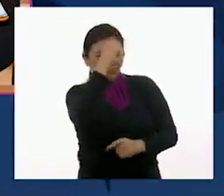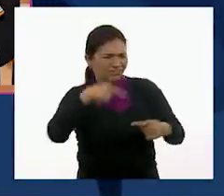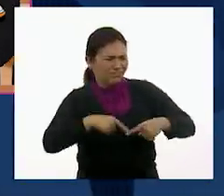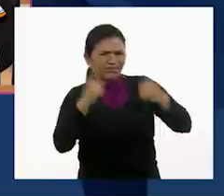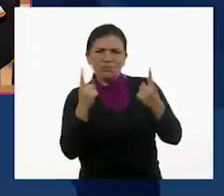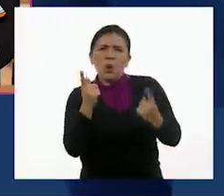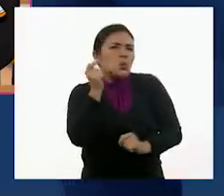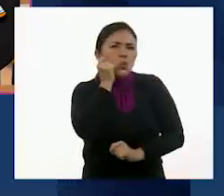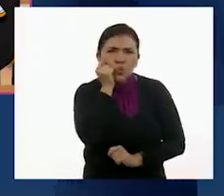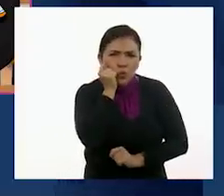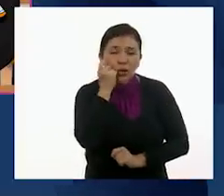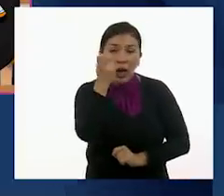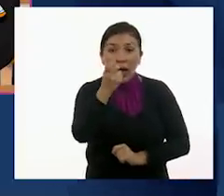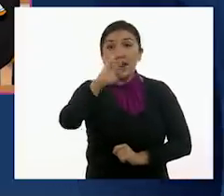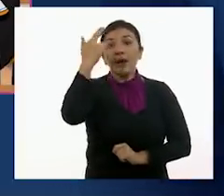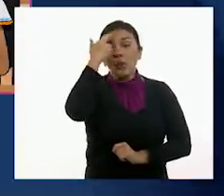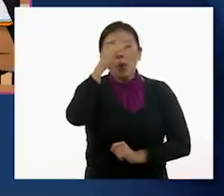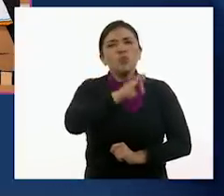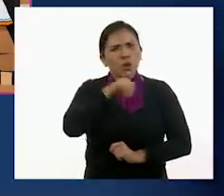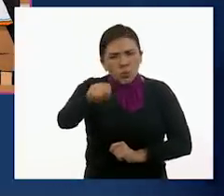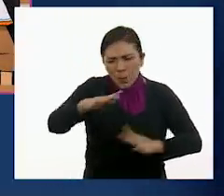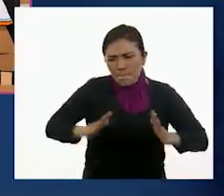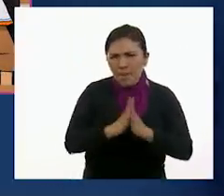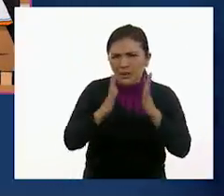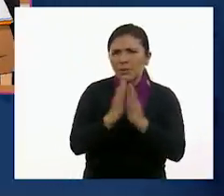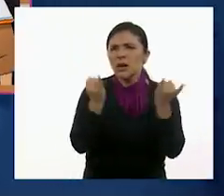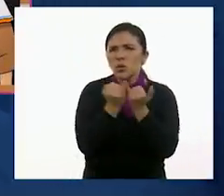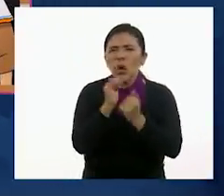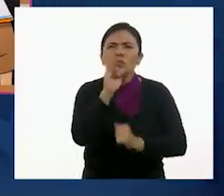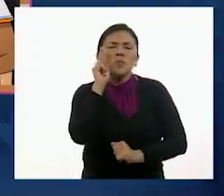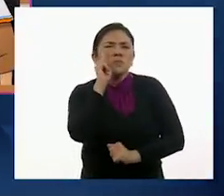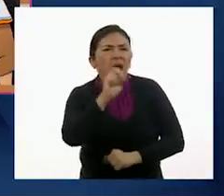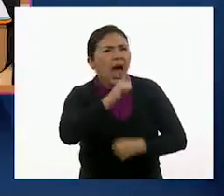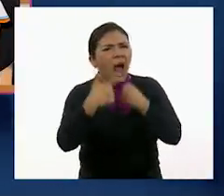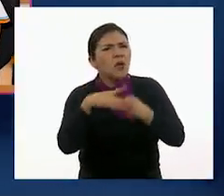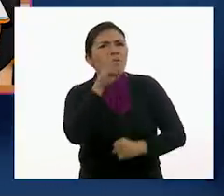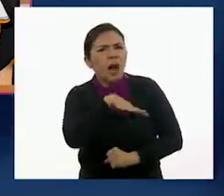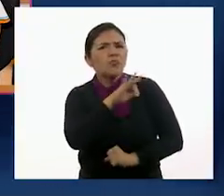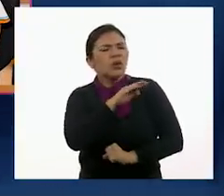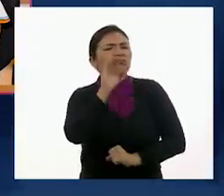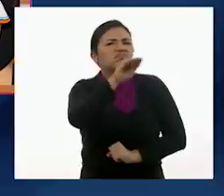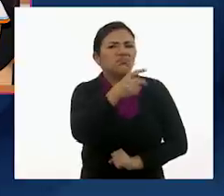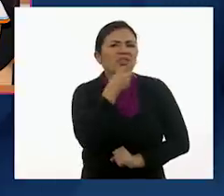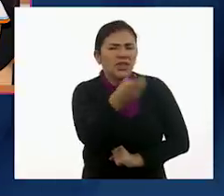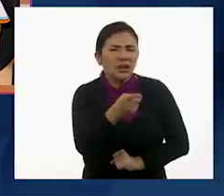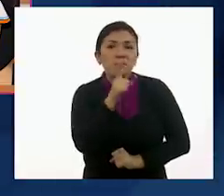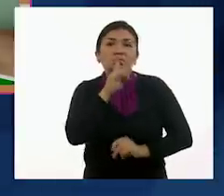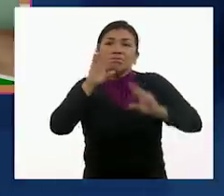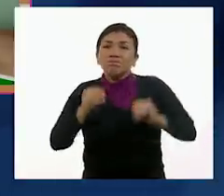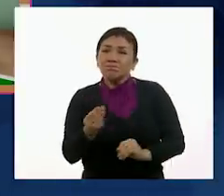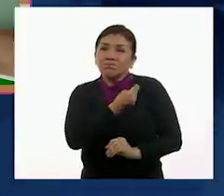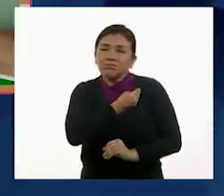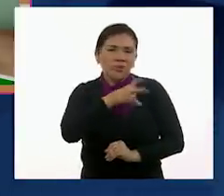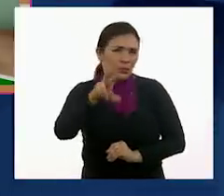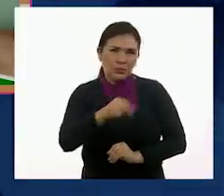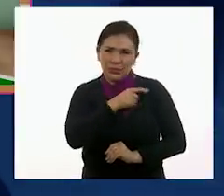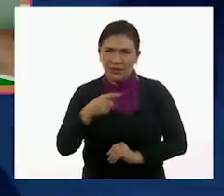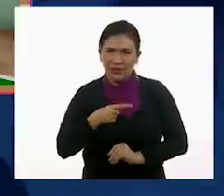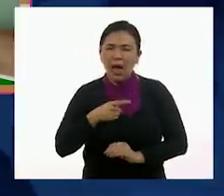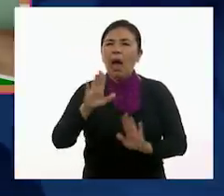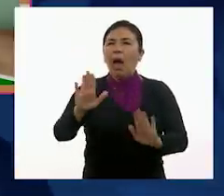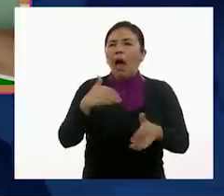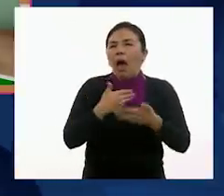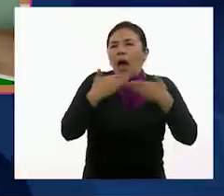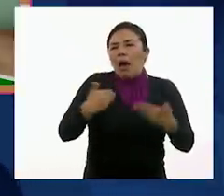ellas. Y recuerda que tú también puedes participar y hablar cuando veas que algo está mal. No te quedes callado. Ahora que sé todo